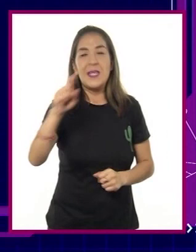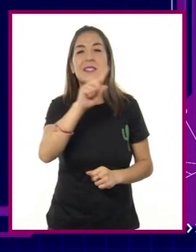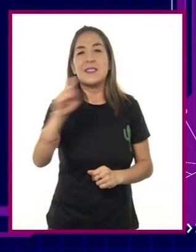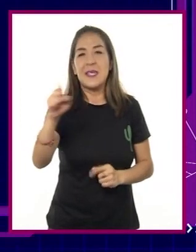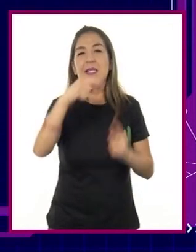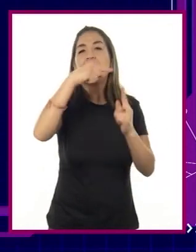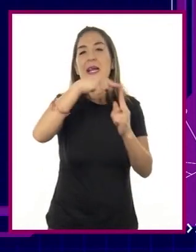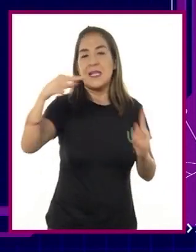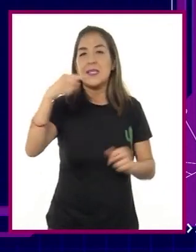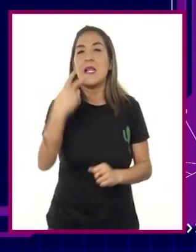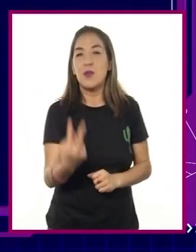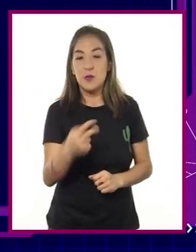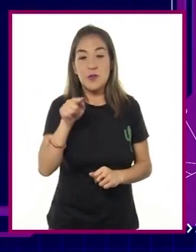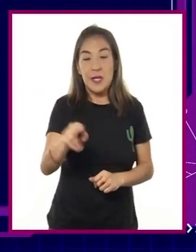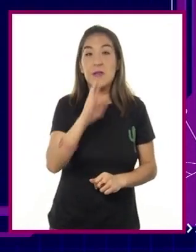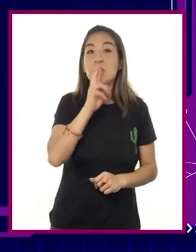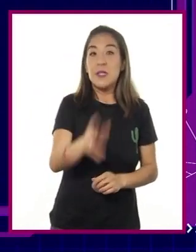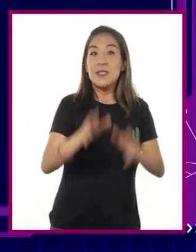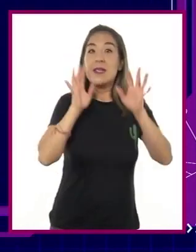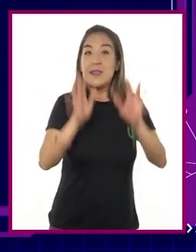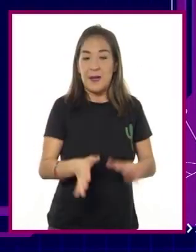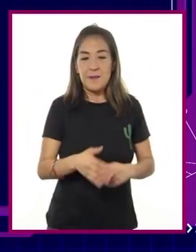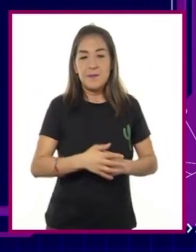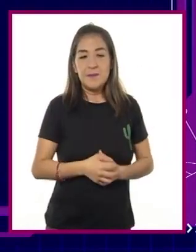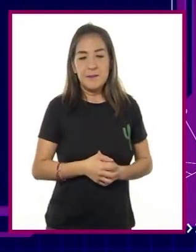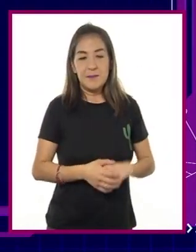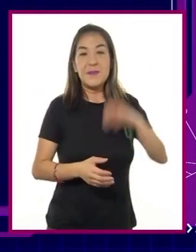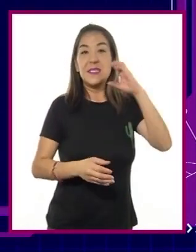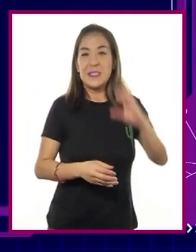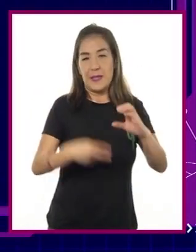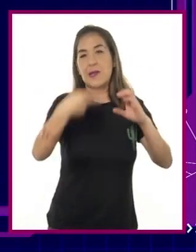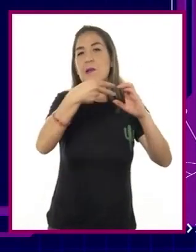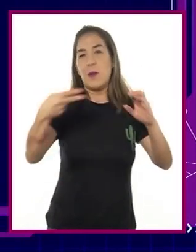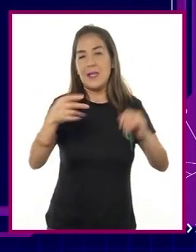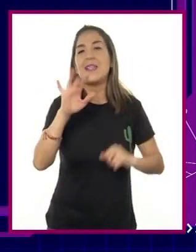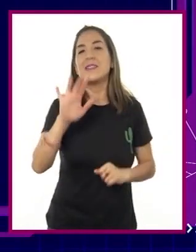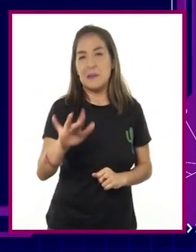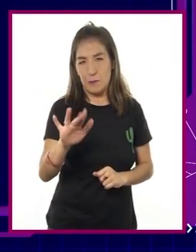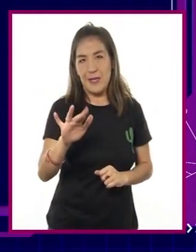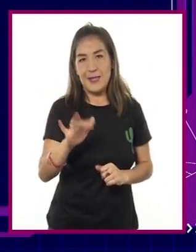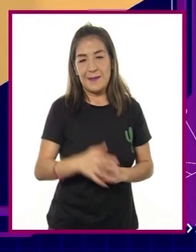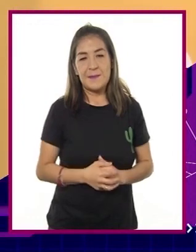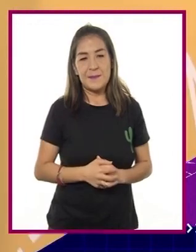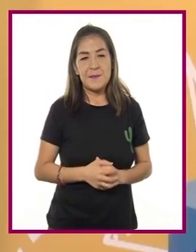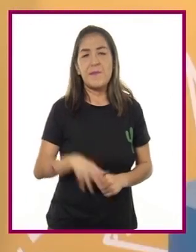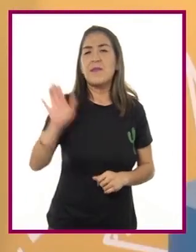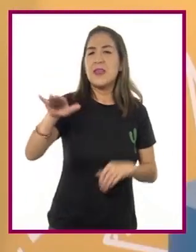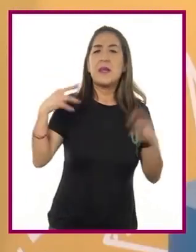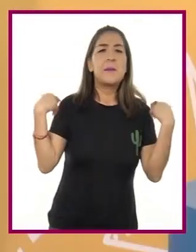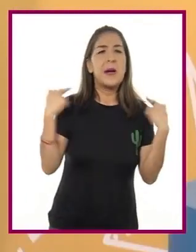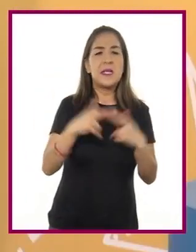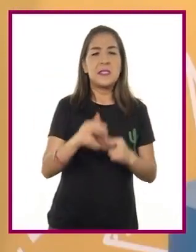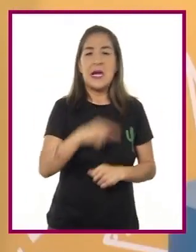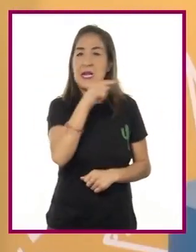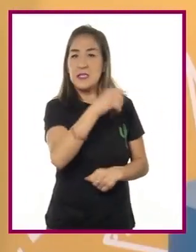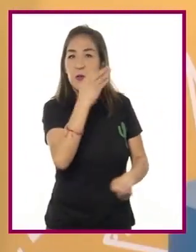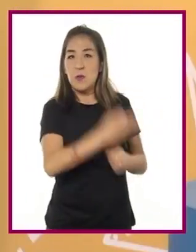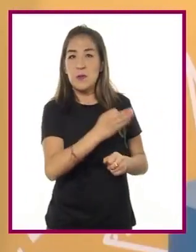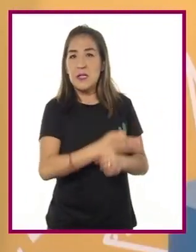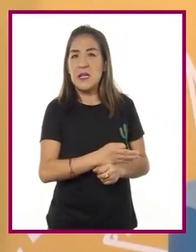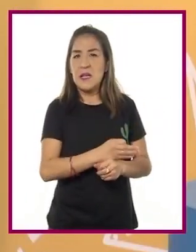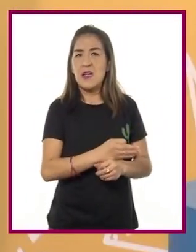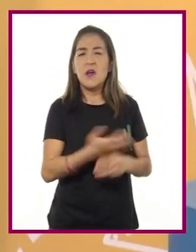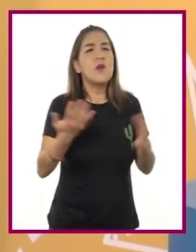2. Al resolver las divisiones resulta que c es igual a 50. Maestra Irina, con esta solución,